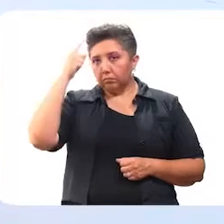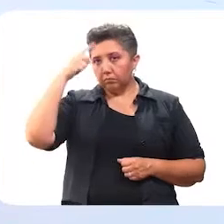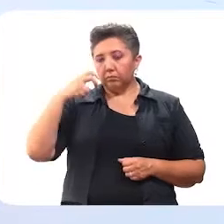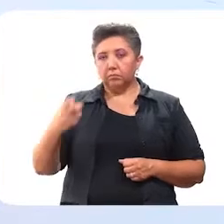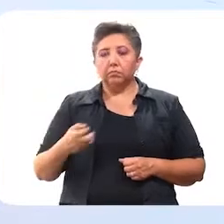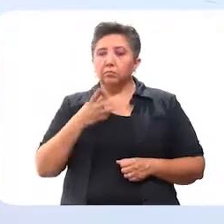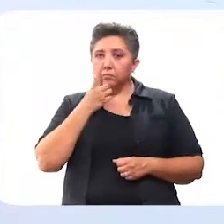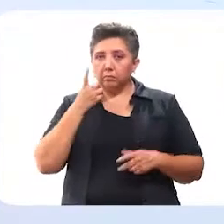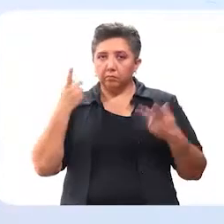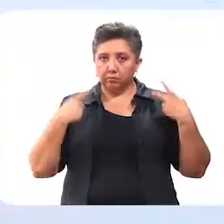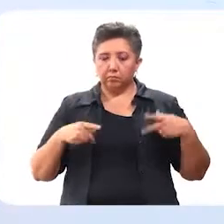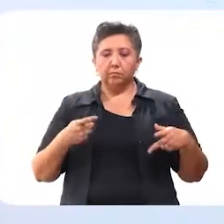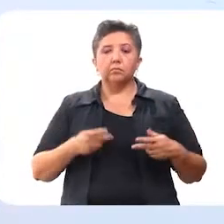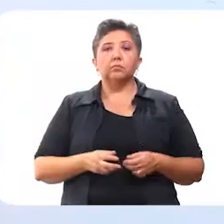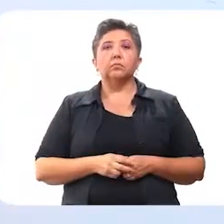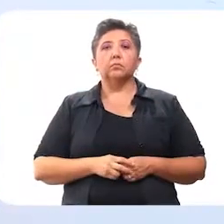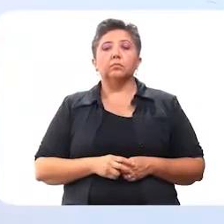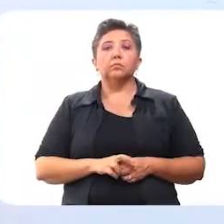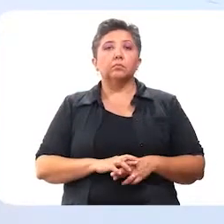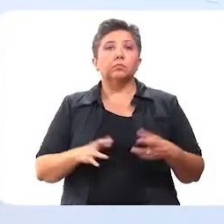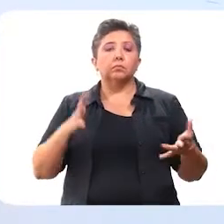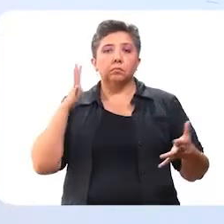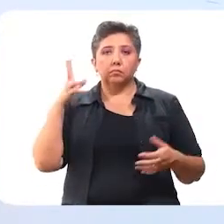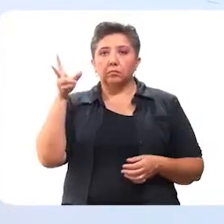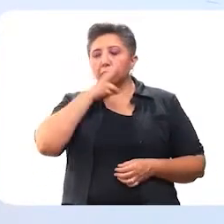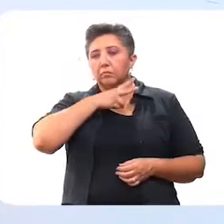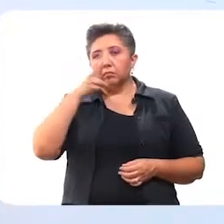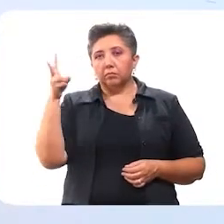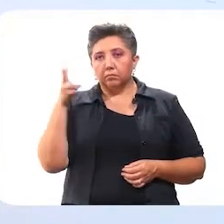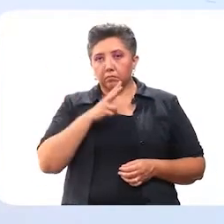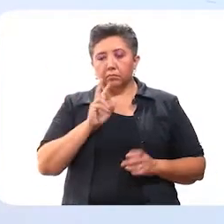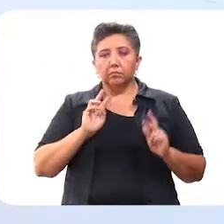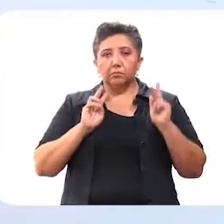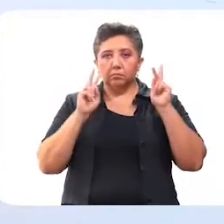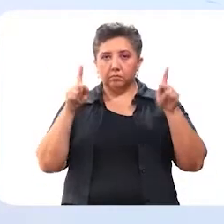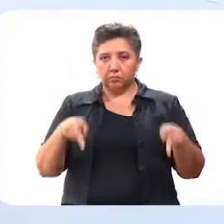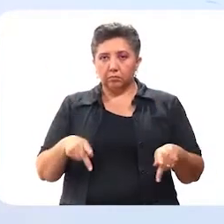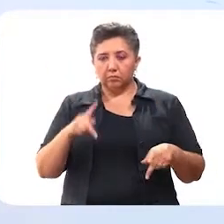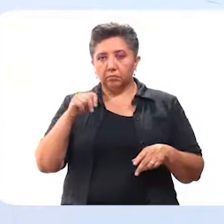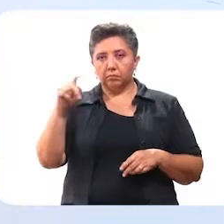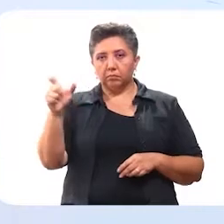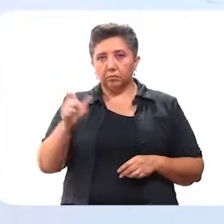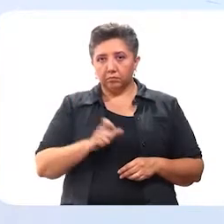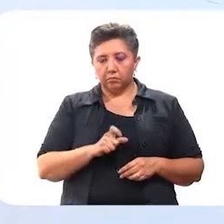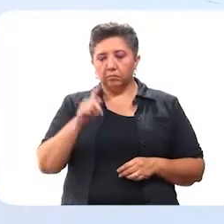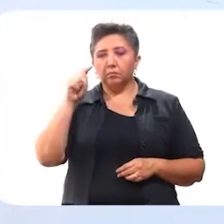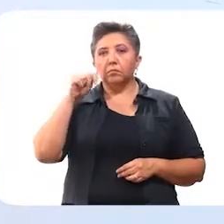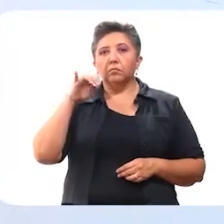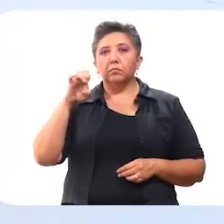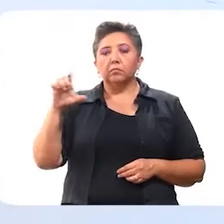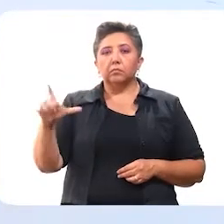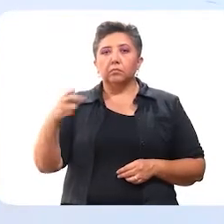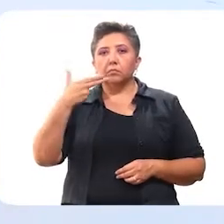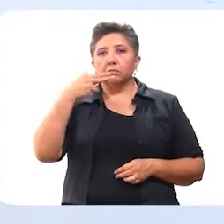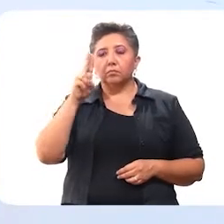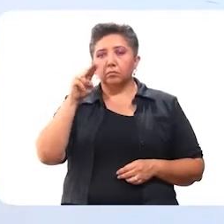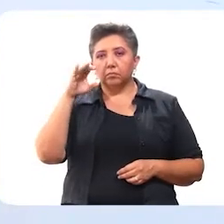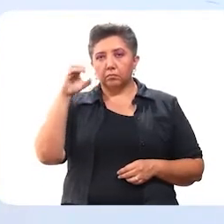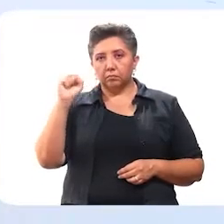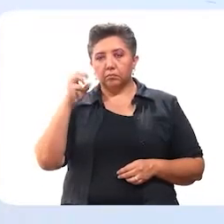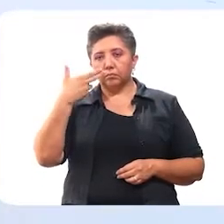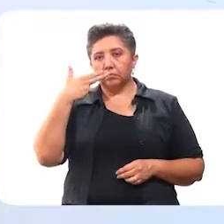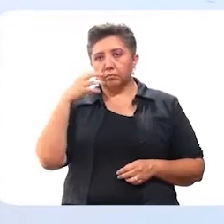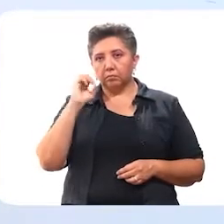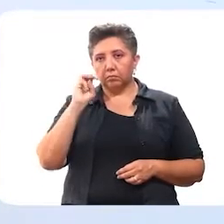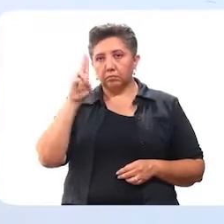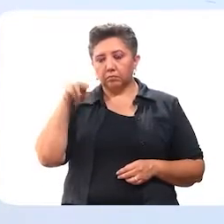estos sectores de la población se realiza en Valladolid, Progreso, Tecash, Ticul, Junucmá,